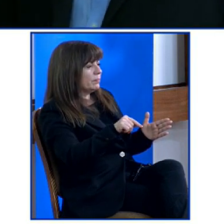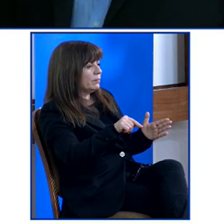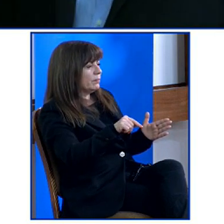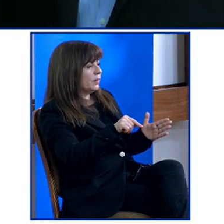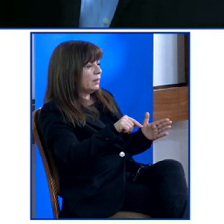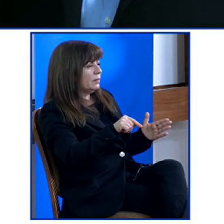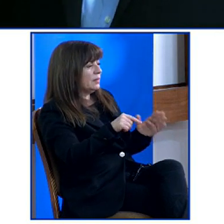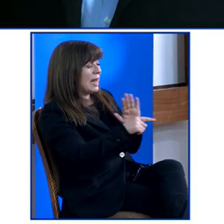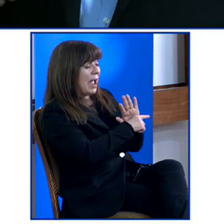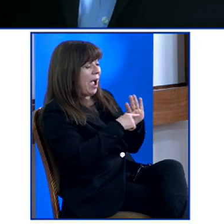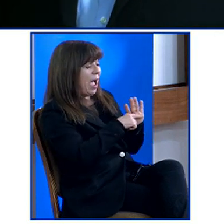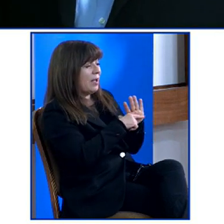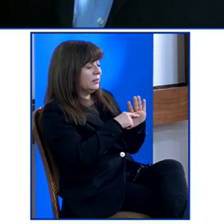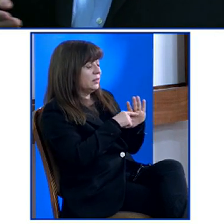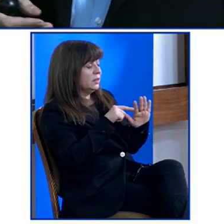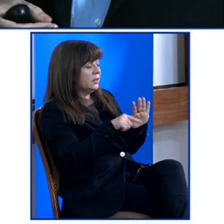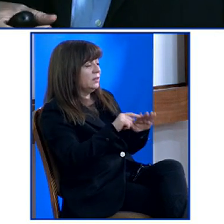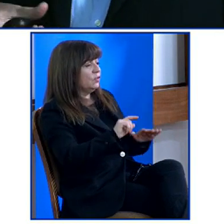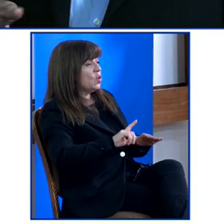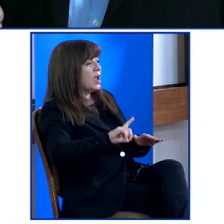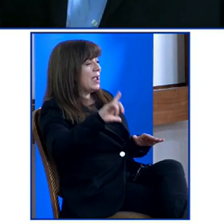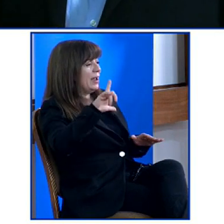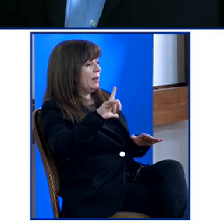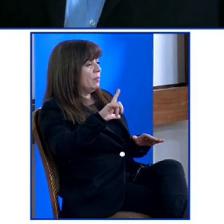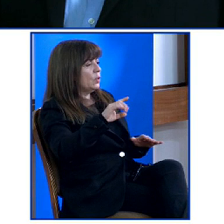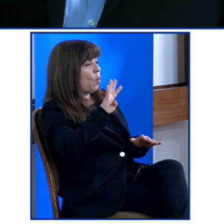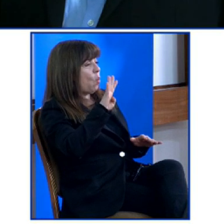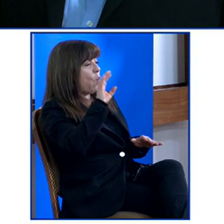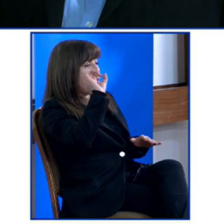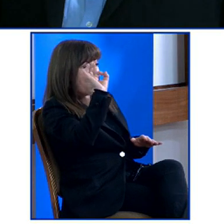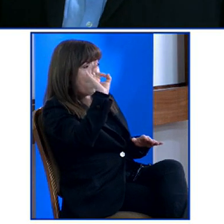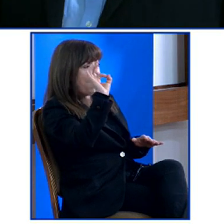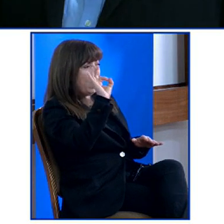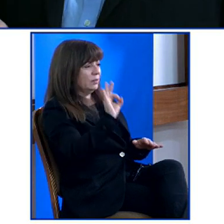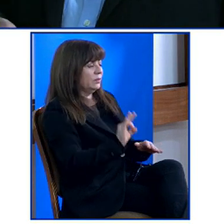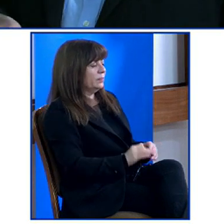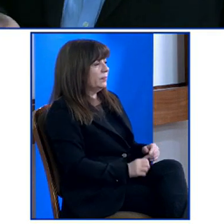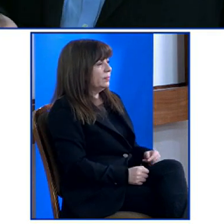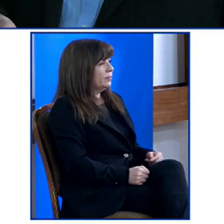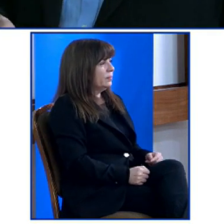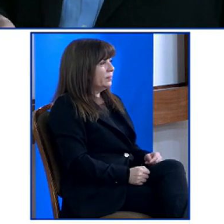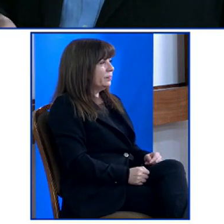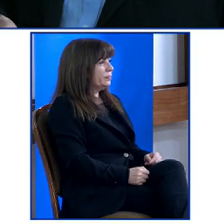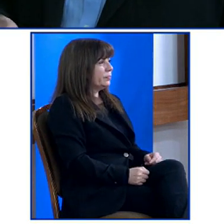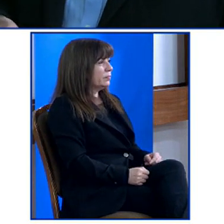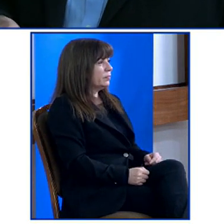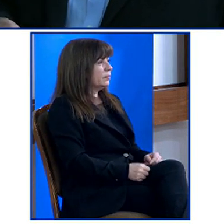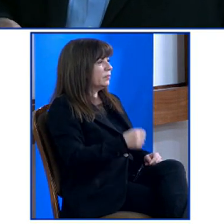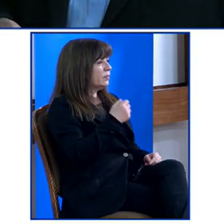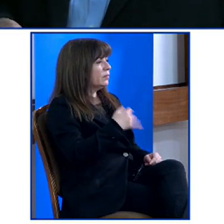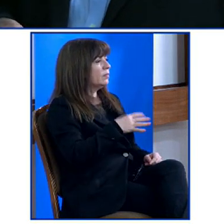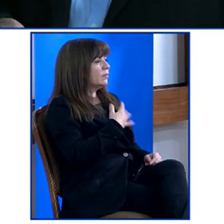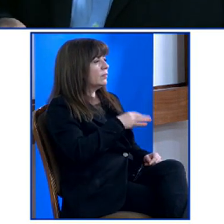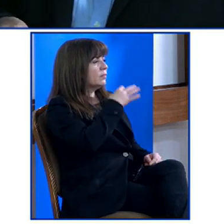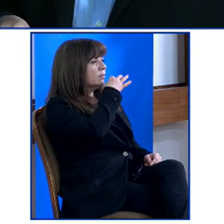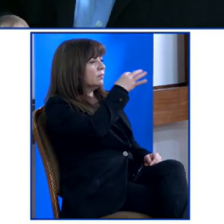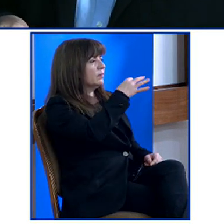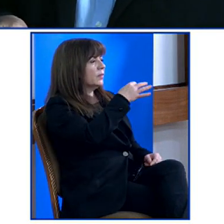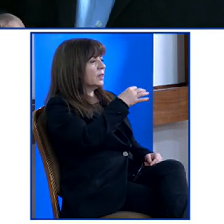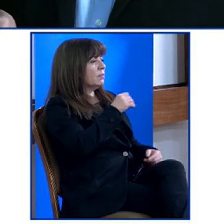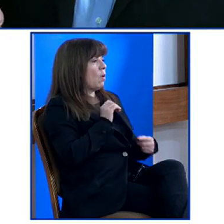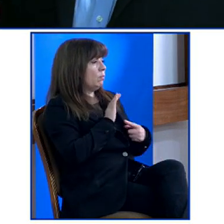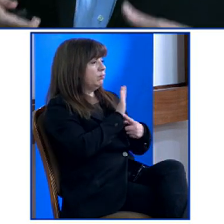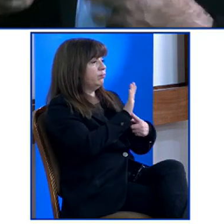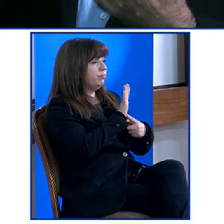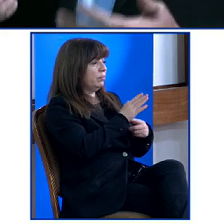más pesimista, que sería este incremento en promedio de 4 grados. Bien, lo que hicimos fue tomar estas